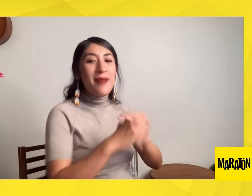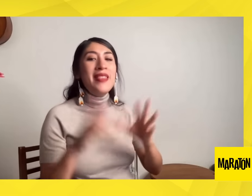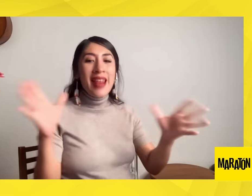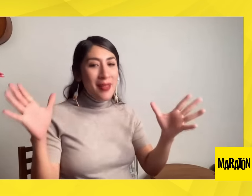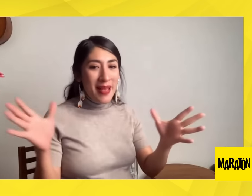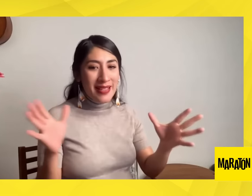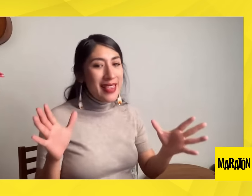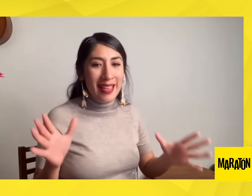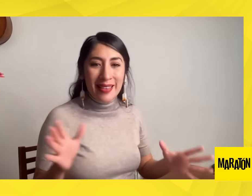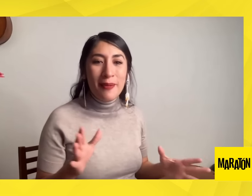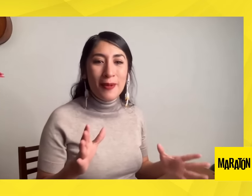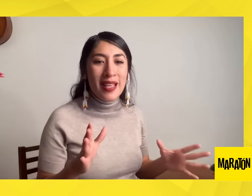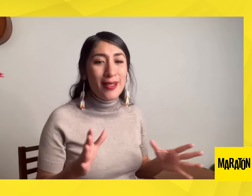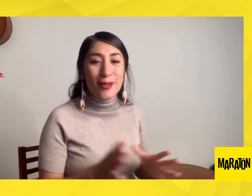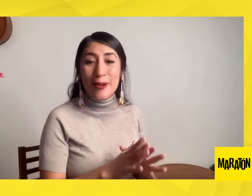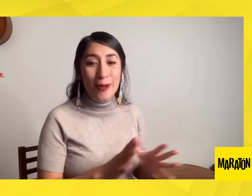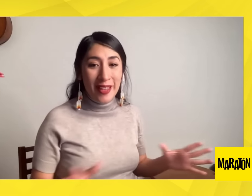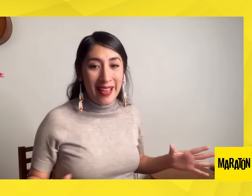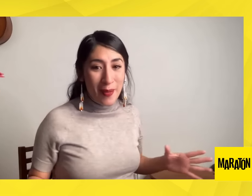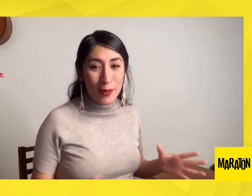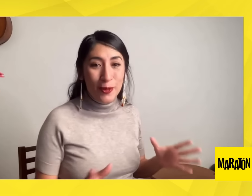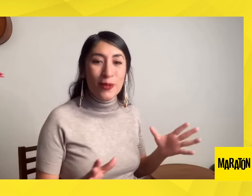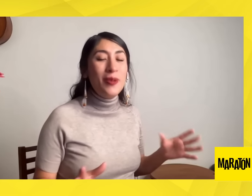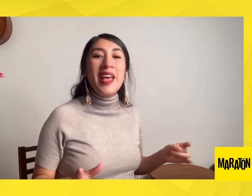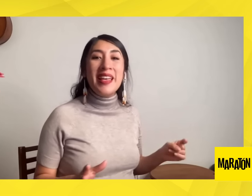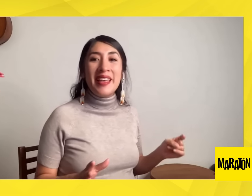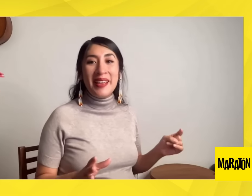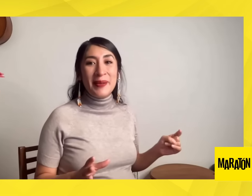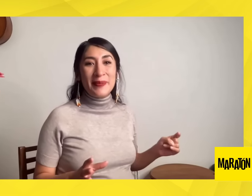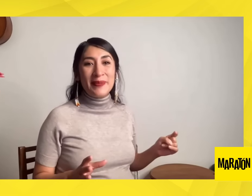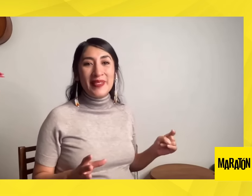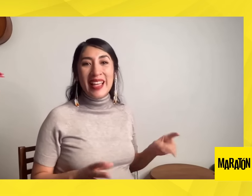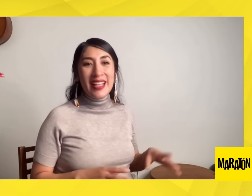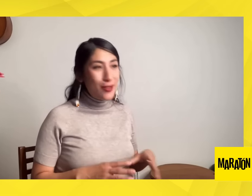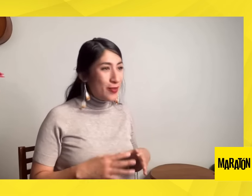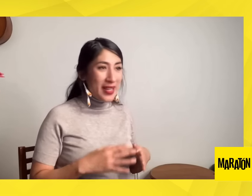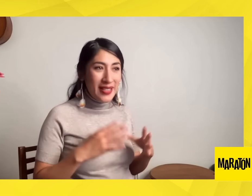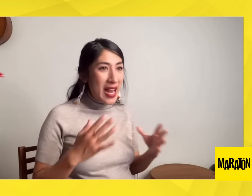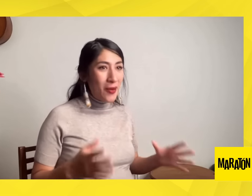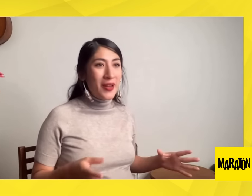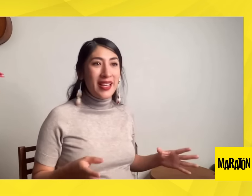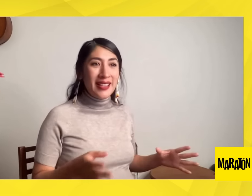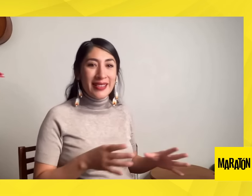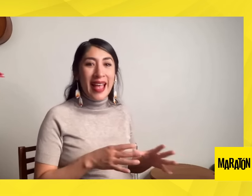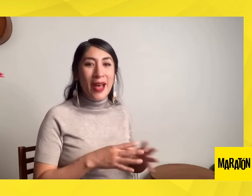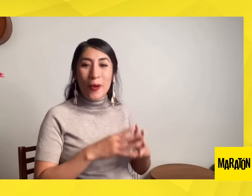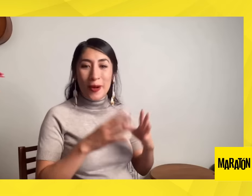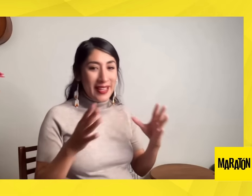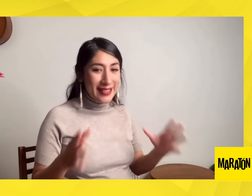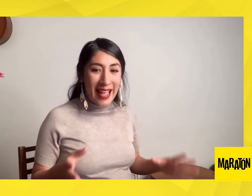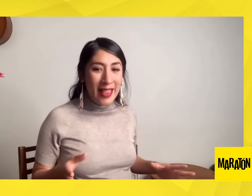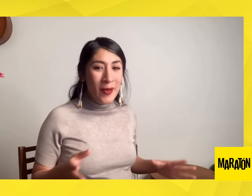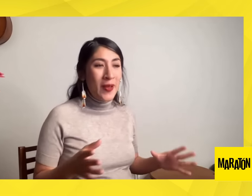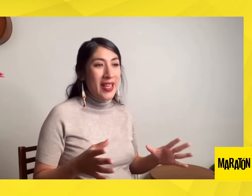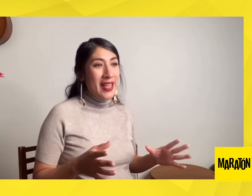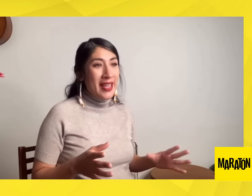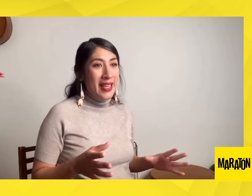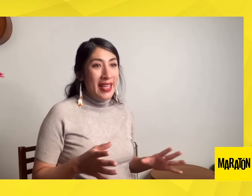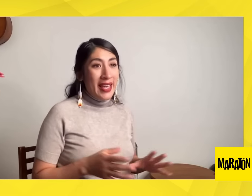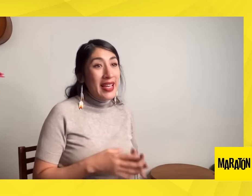y vendrán más adjetivos de eso no tengamos duda es es algo que está